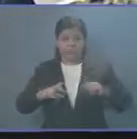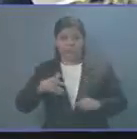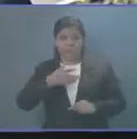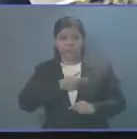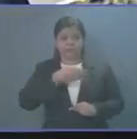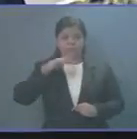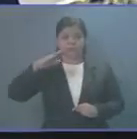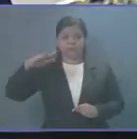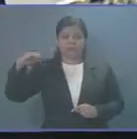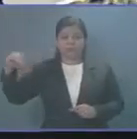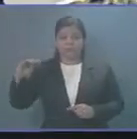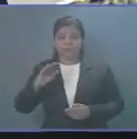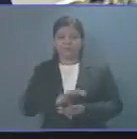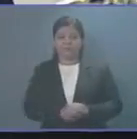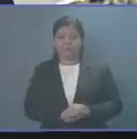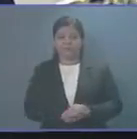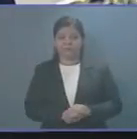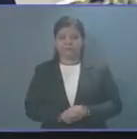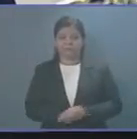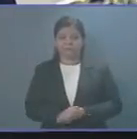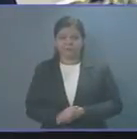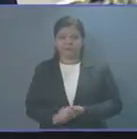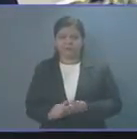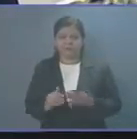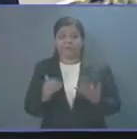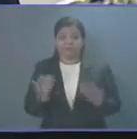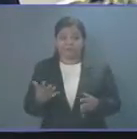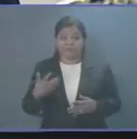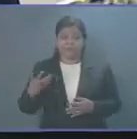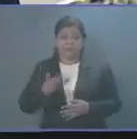país. Eso ha sido